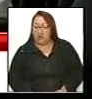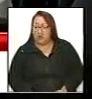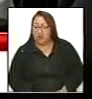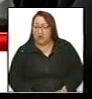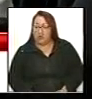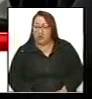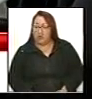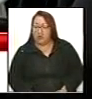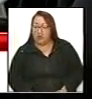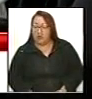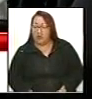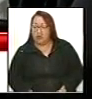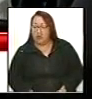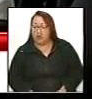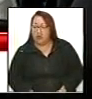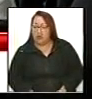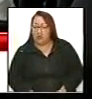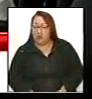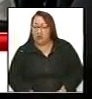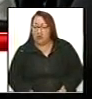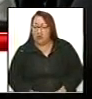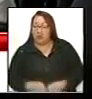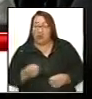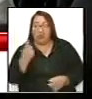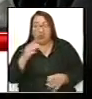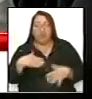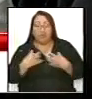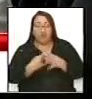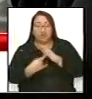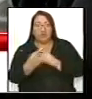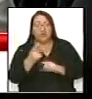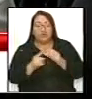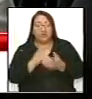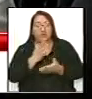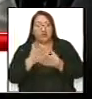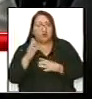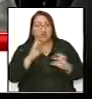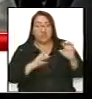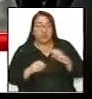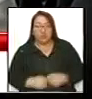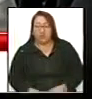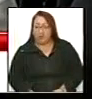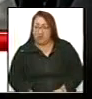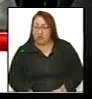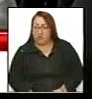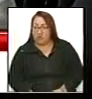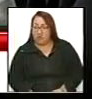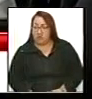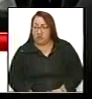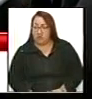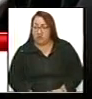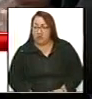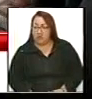tanto tenemos un colectivo tan grande, ¿no? Como para poder transmitir algún tipo de inquietud. Afortunadamente